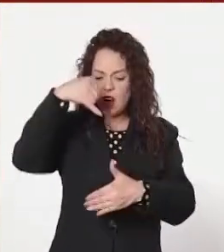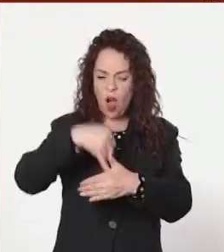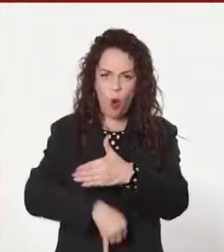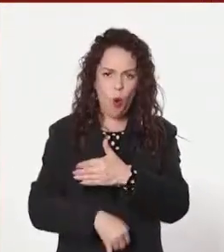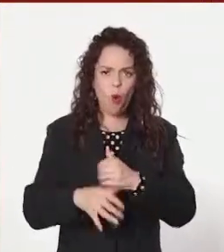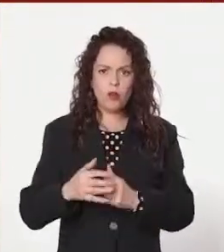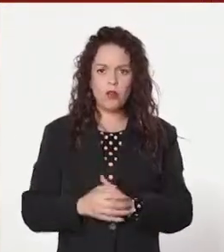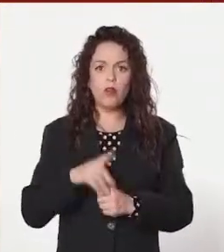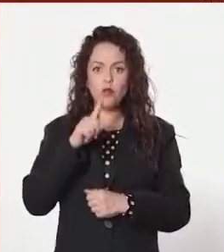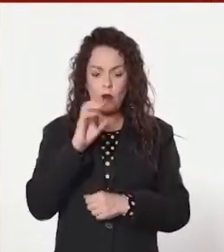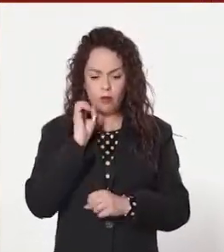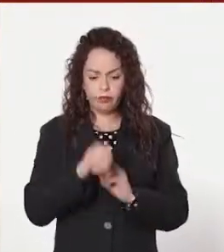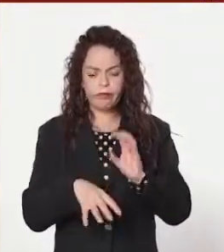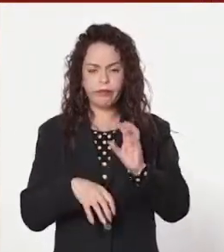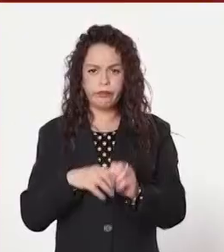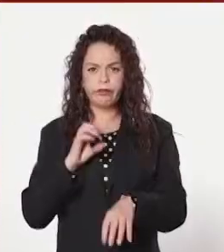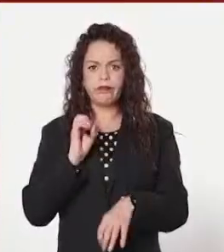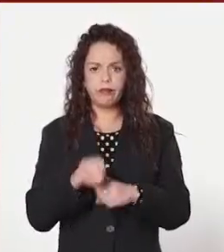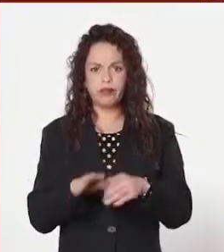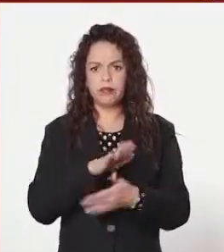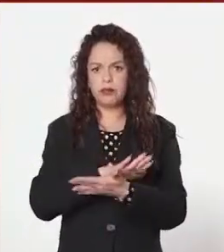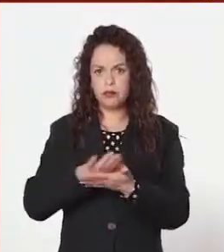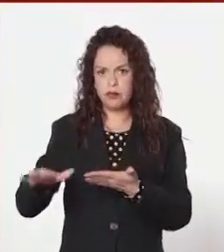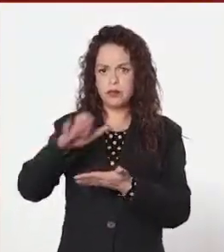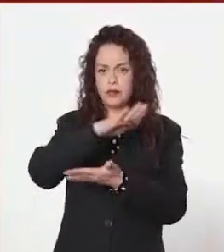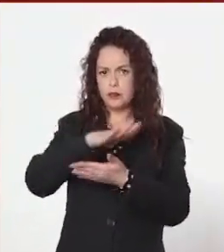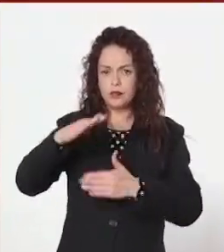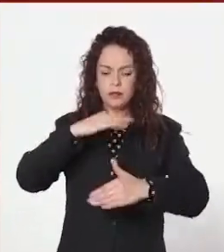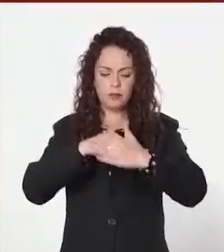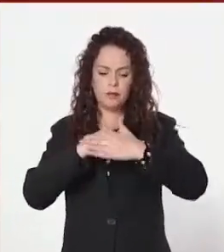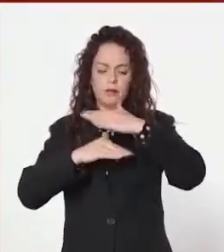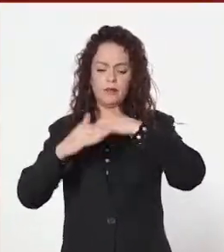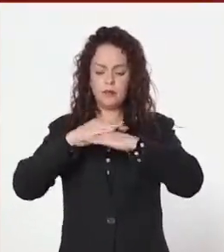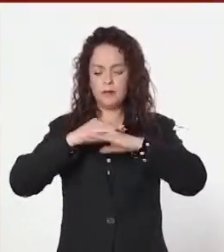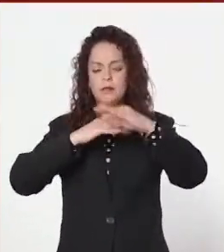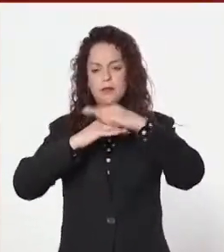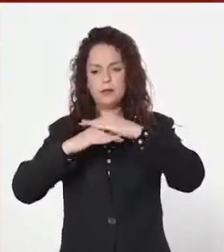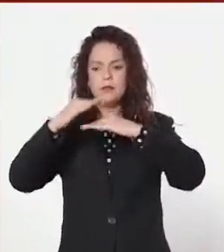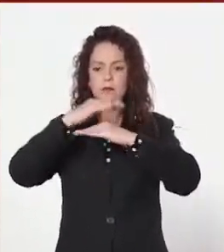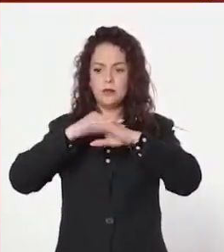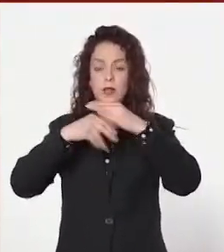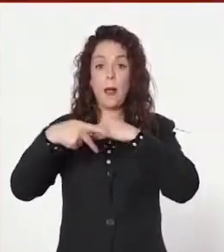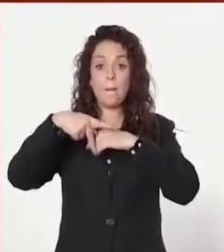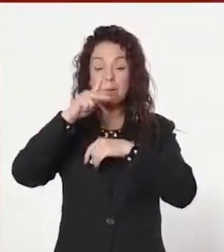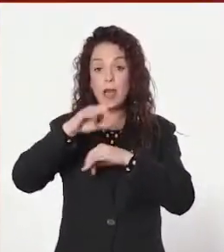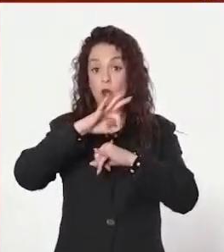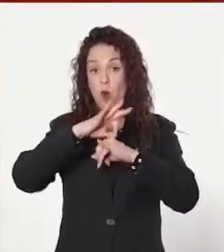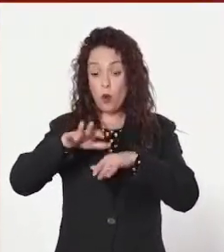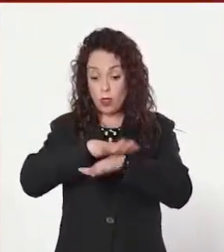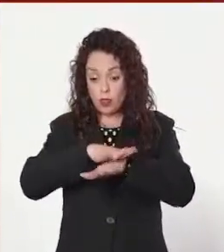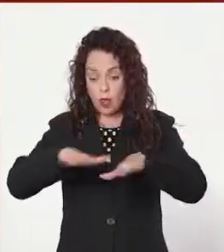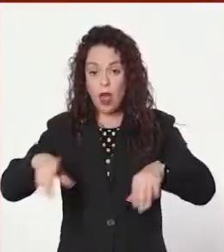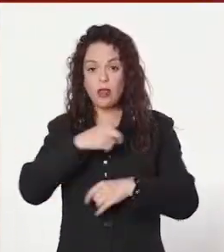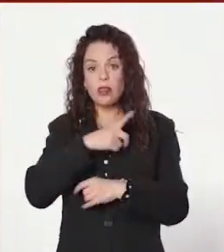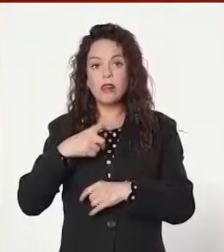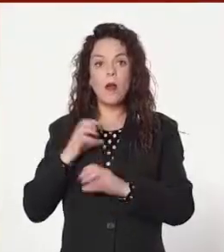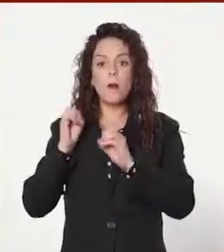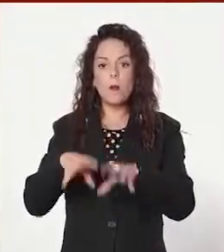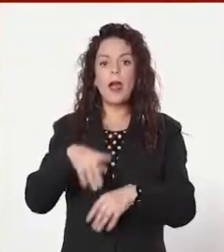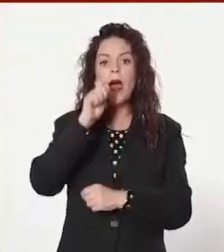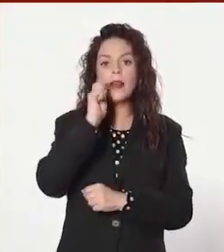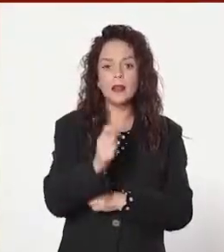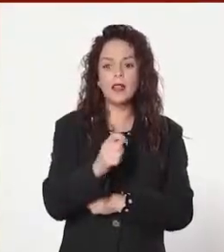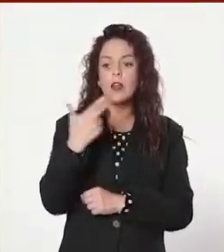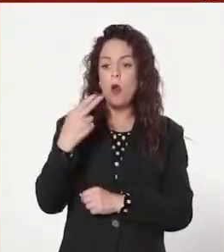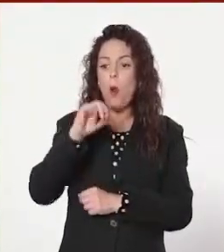Tú vas a ir haciendo tus capas, y siempre mero arriba debemos de poner una capa